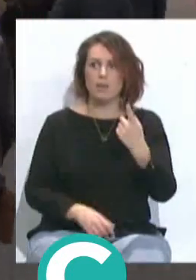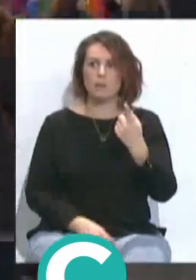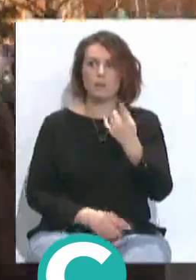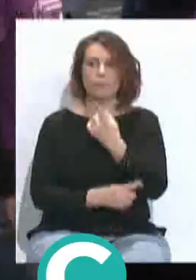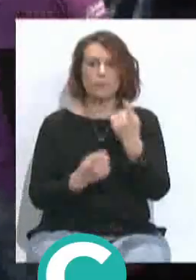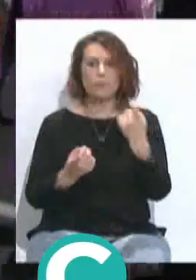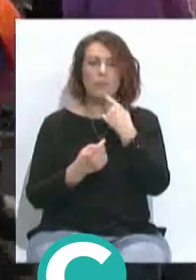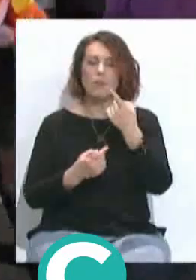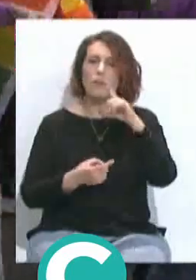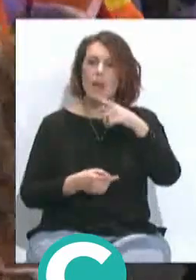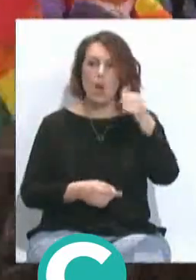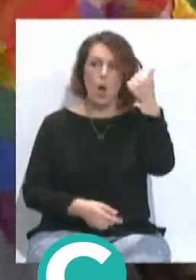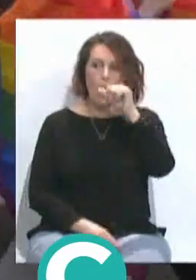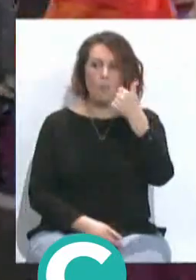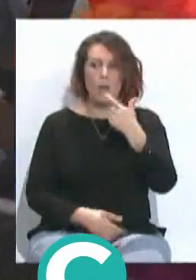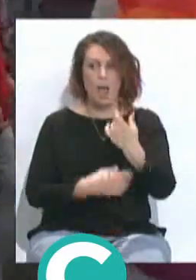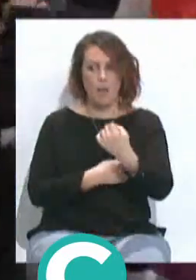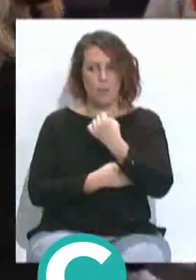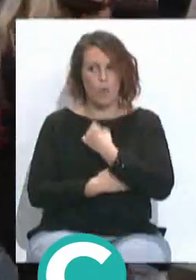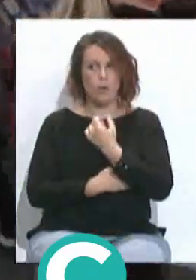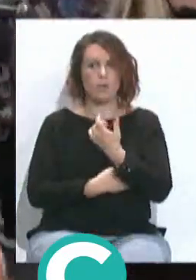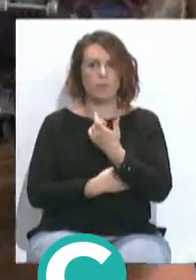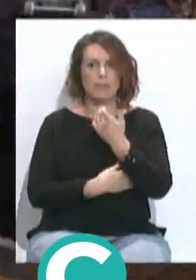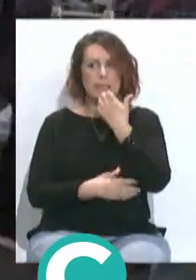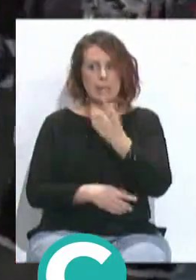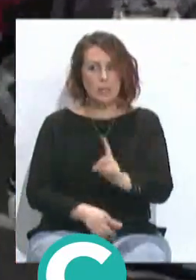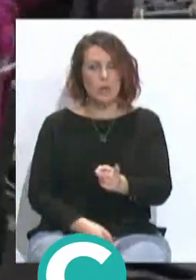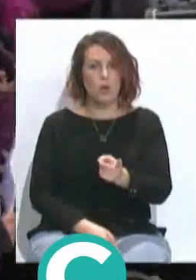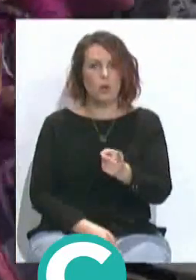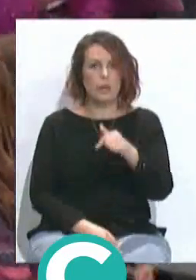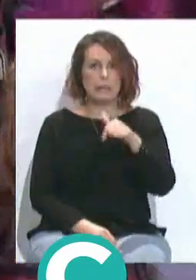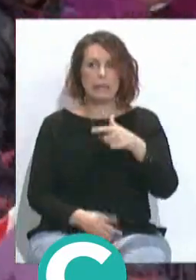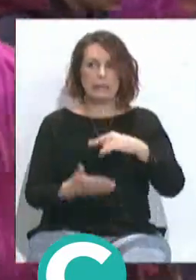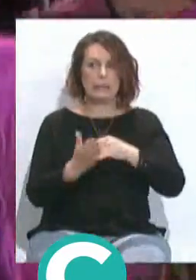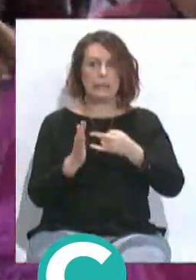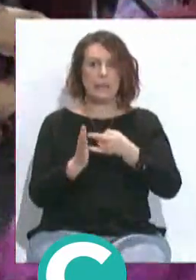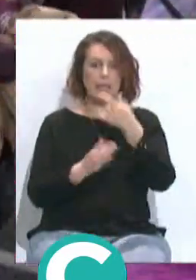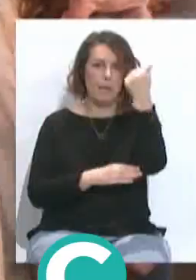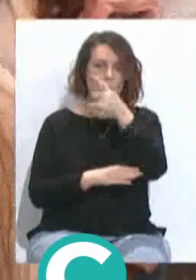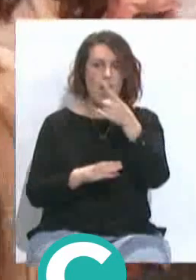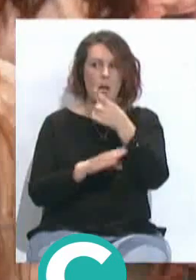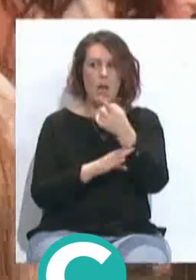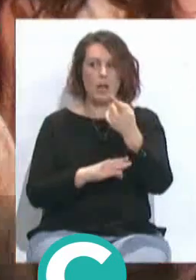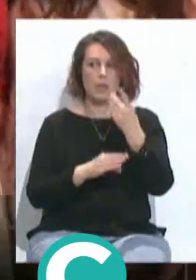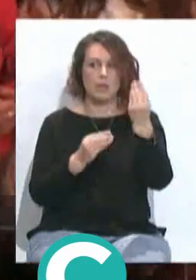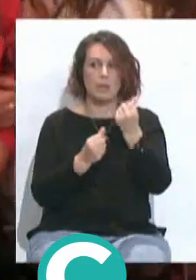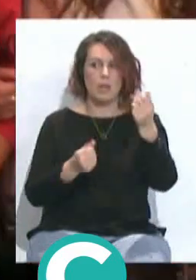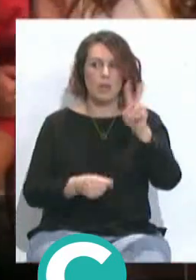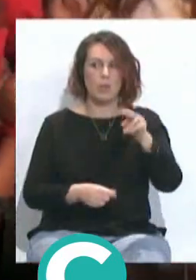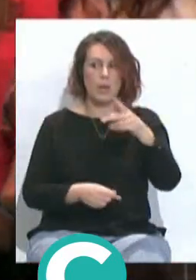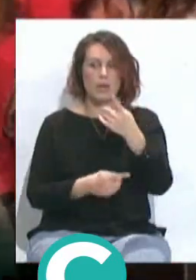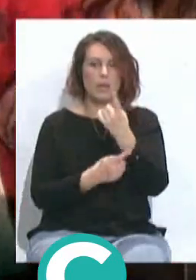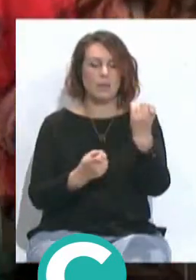Necesitamos decirle también a los hombres que estéis con nosotras que si no, bueno, pues este sistema patriarcal pues no va a desaparecer y